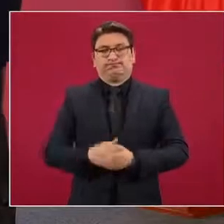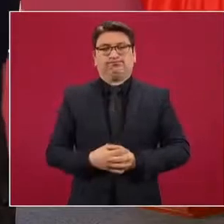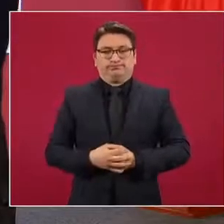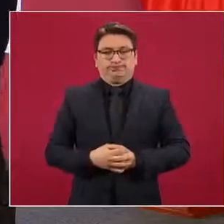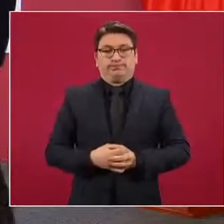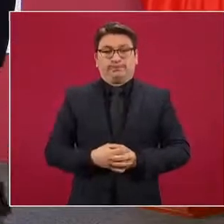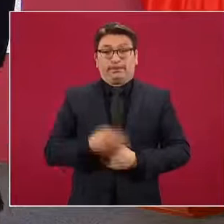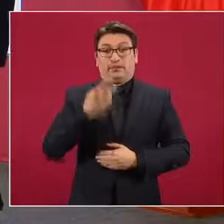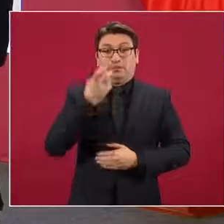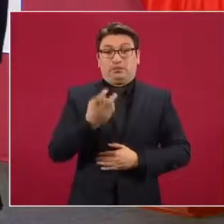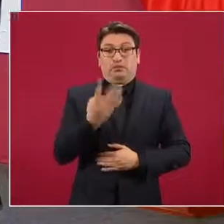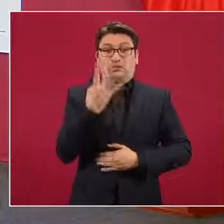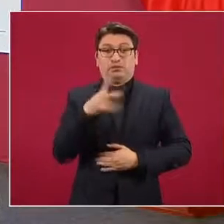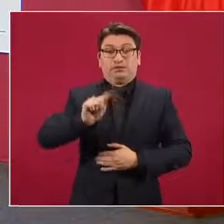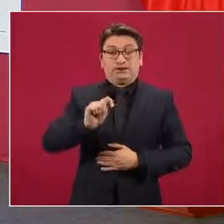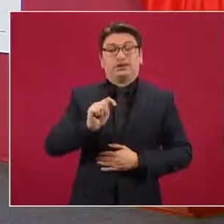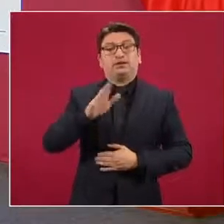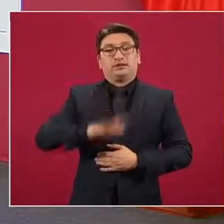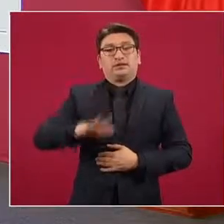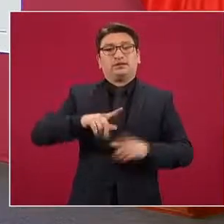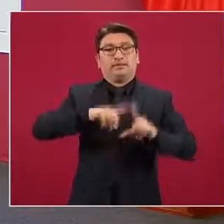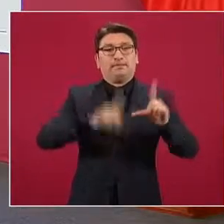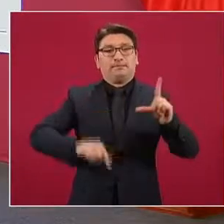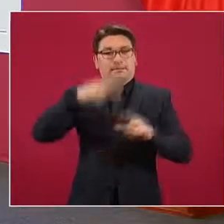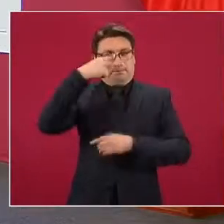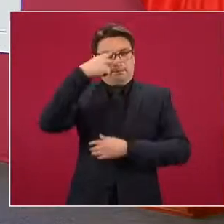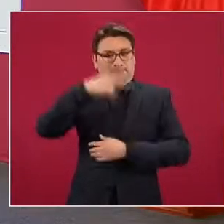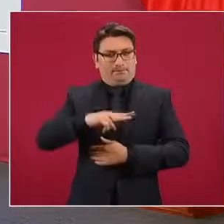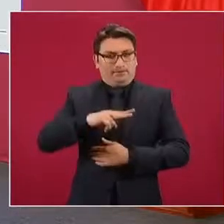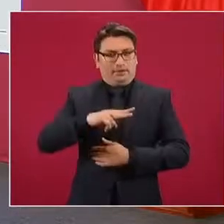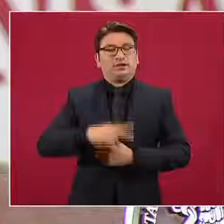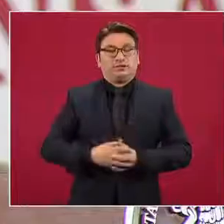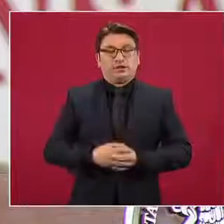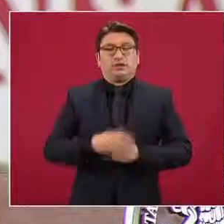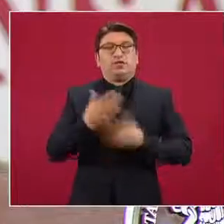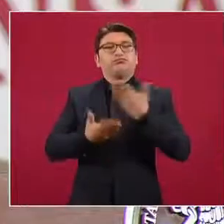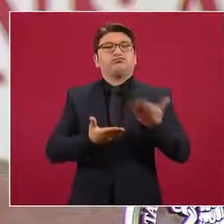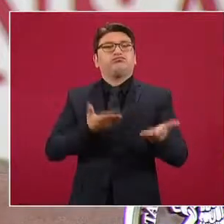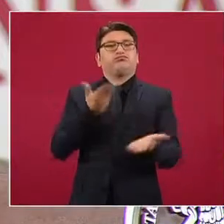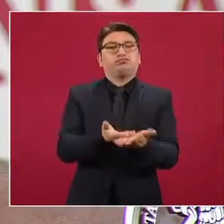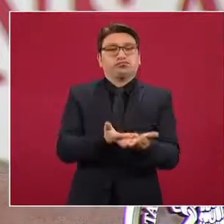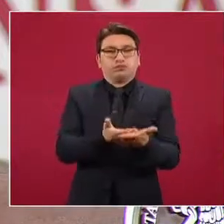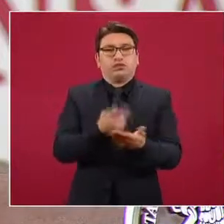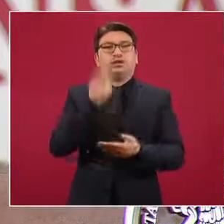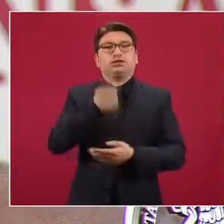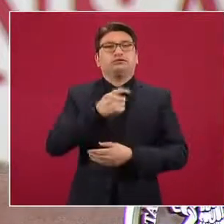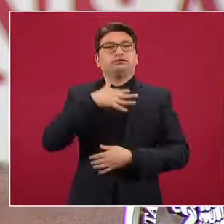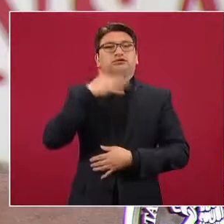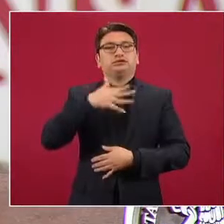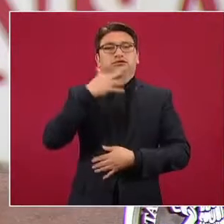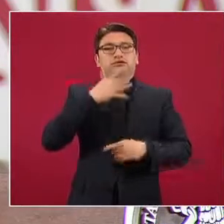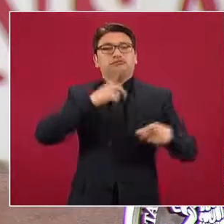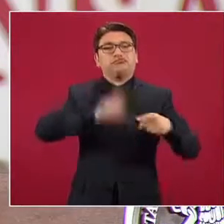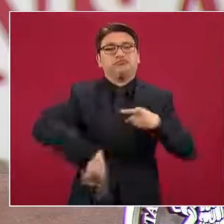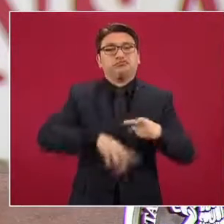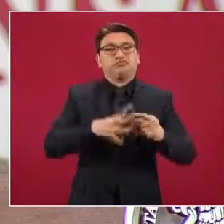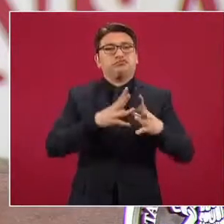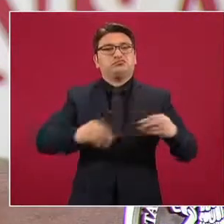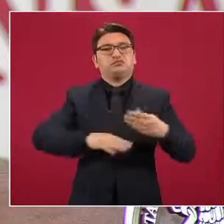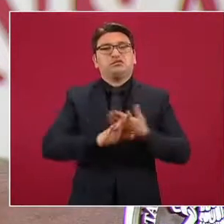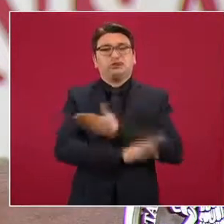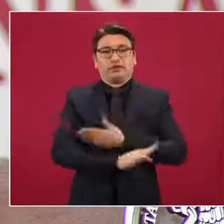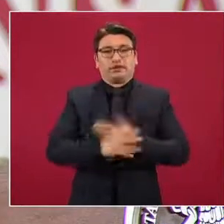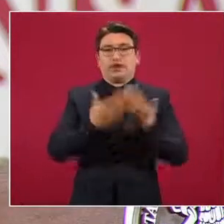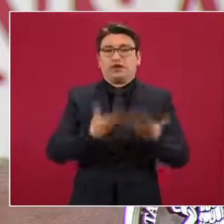La cuarta transformación de la vida pública de México se propone erradicar la corrupción, construir un estado de bienestar y de